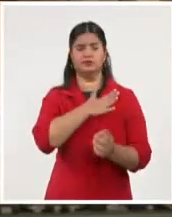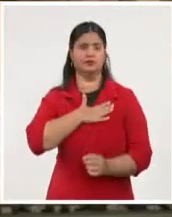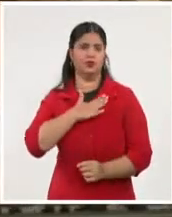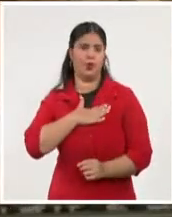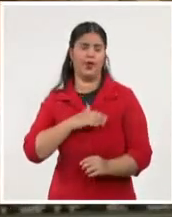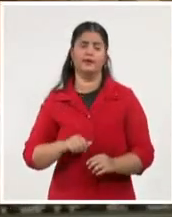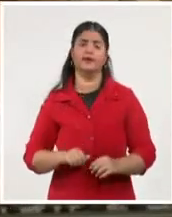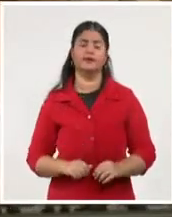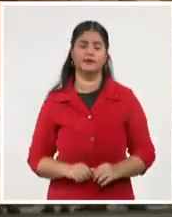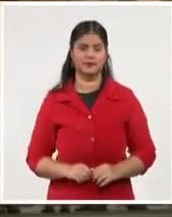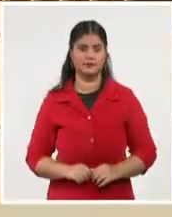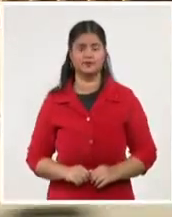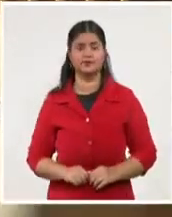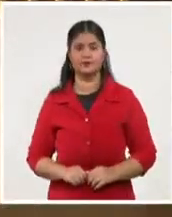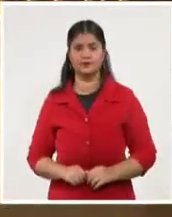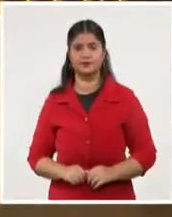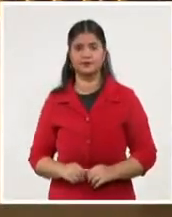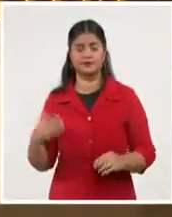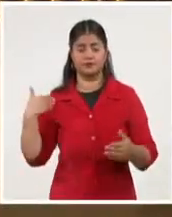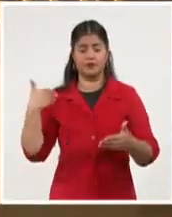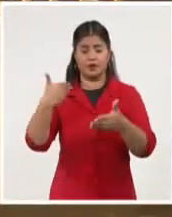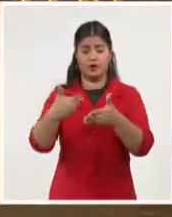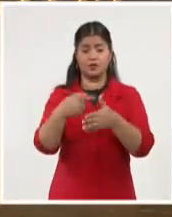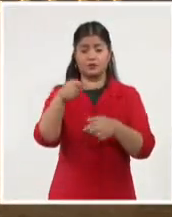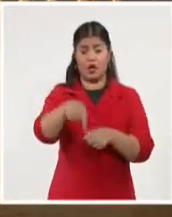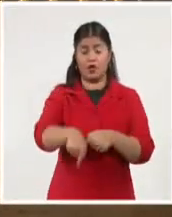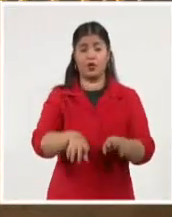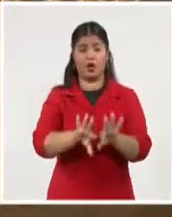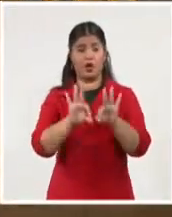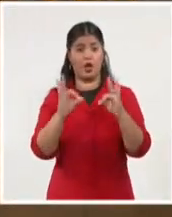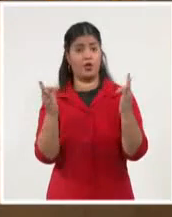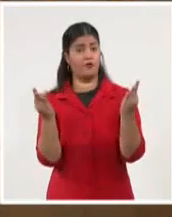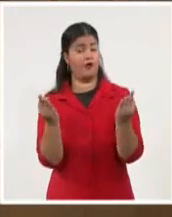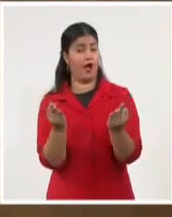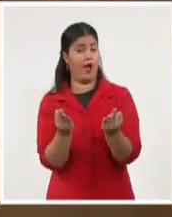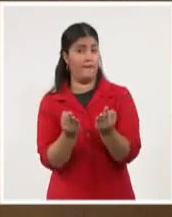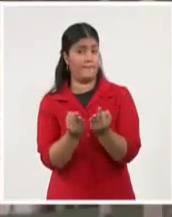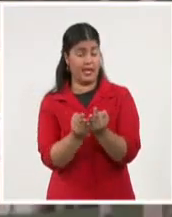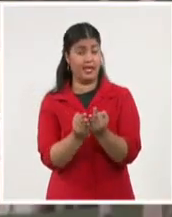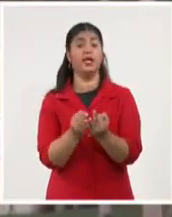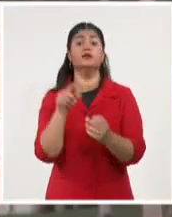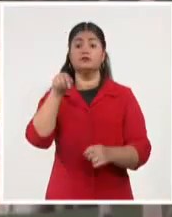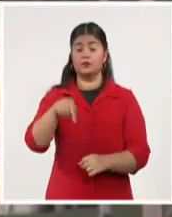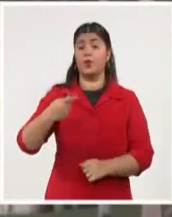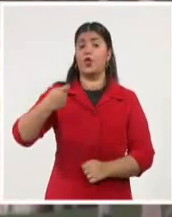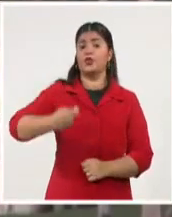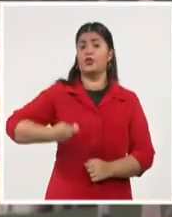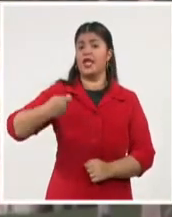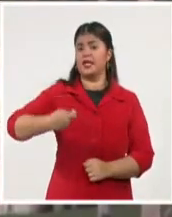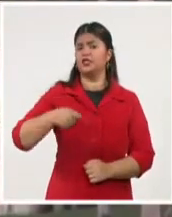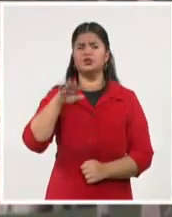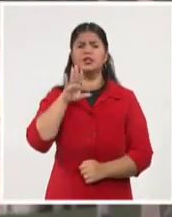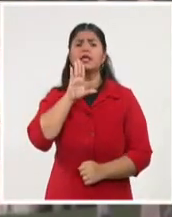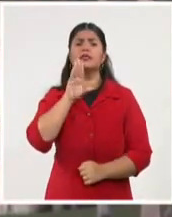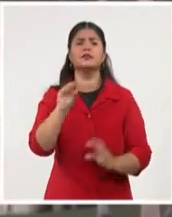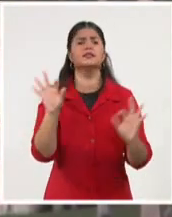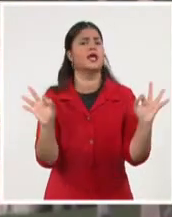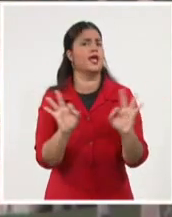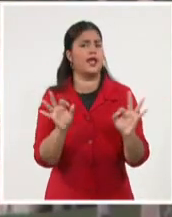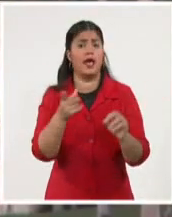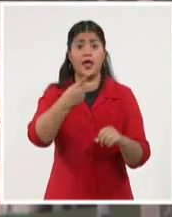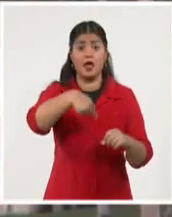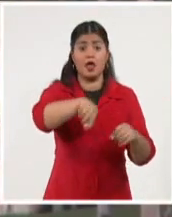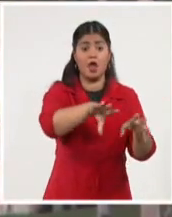beneficios económicos. Hasta el momento, la familia Trump se ha acogido al derecho de no declarar en una investigación que